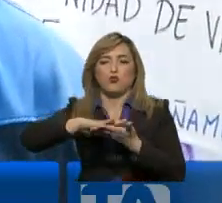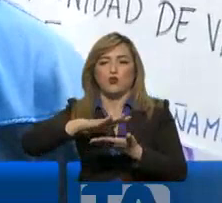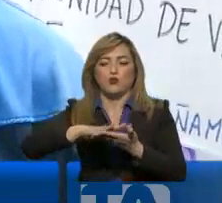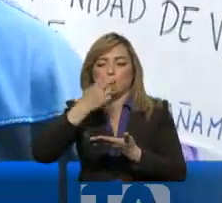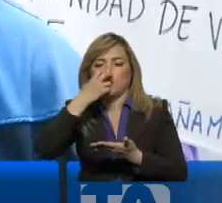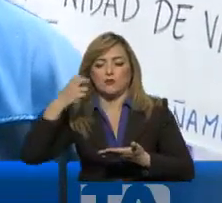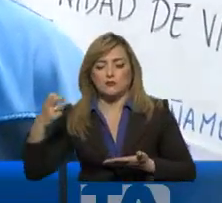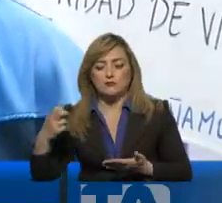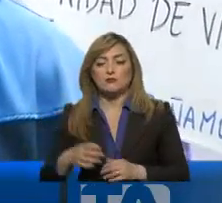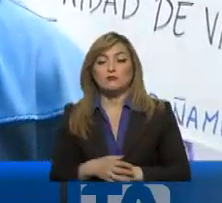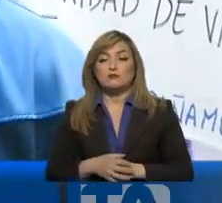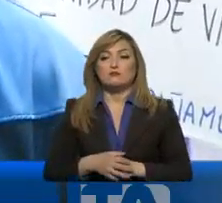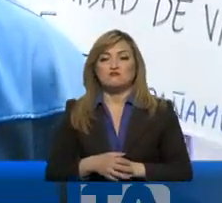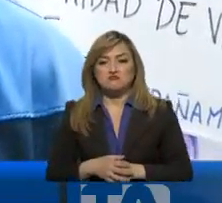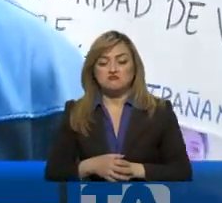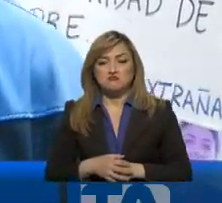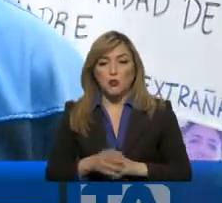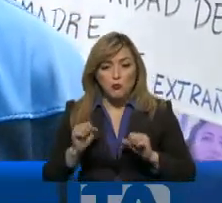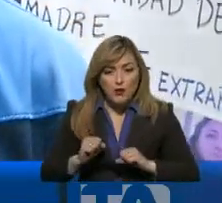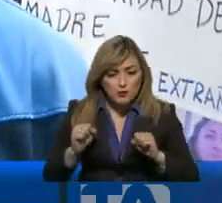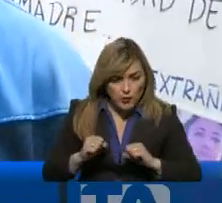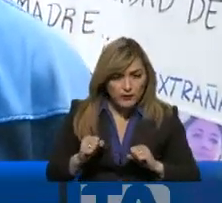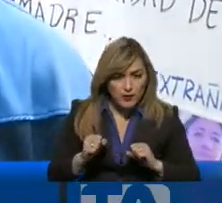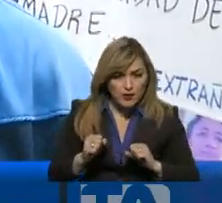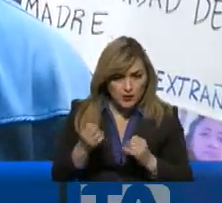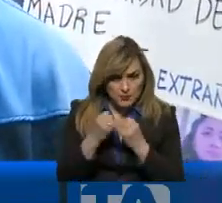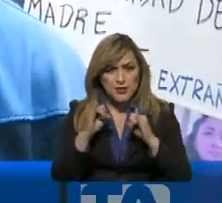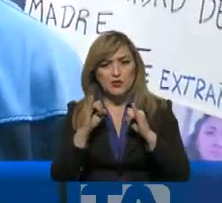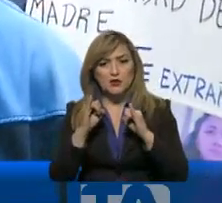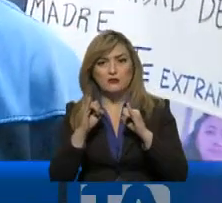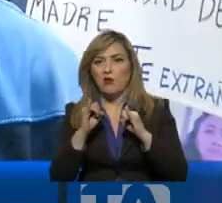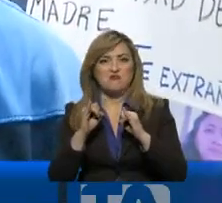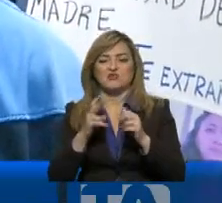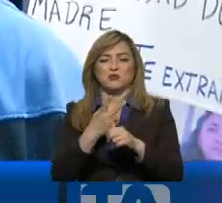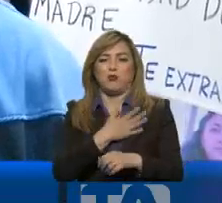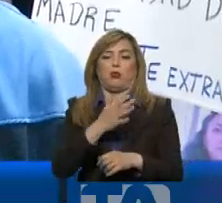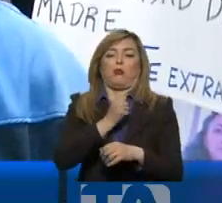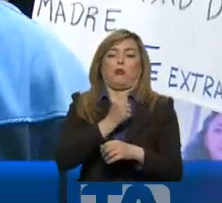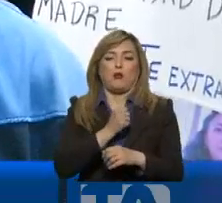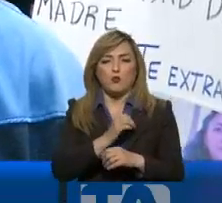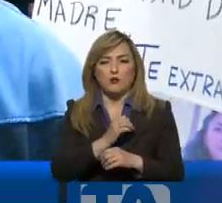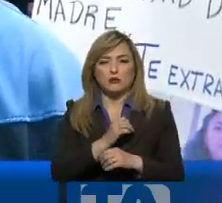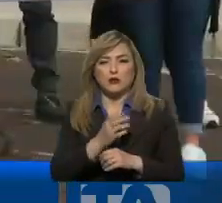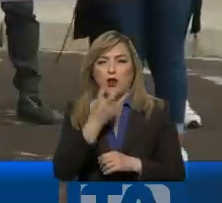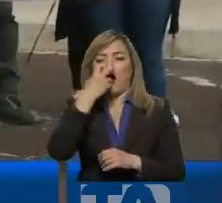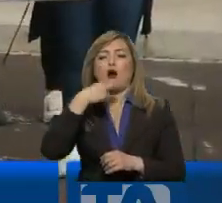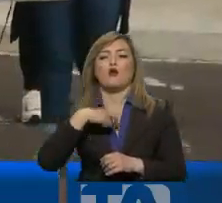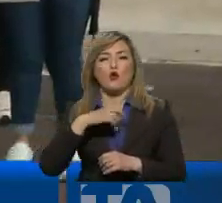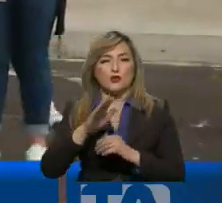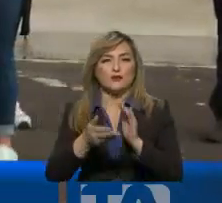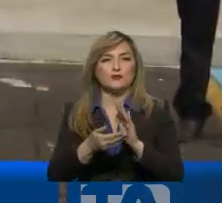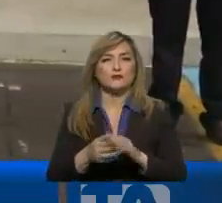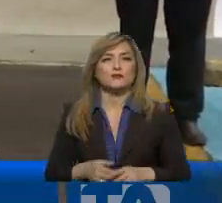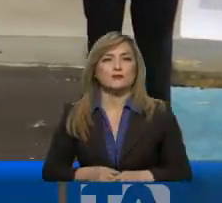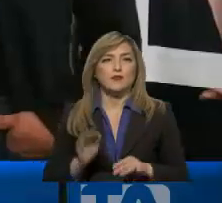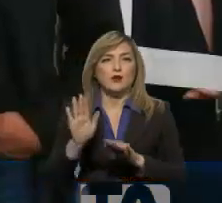ella podía por sí sola hacerlo. Pero lamentablemente se le ocasionó un segundo infarto y la tuvieron que nuevamente volver a entubar. Es por eso